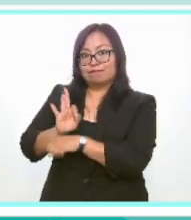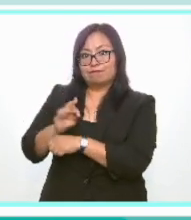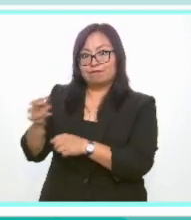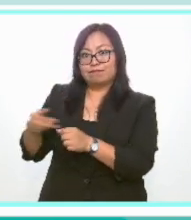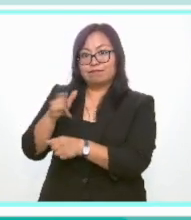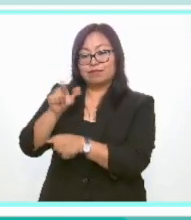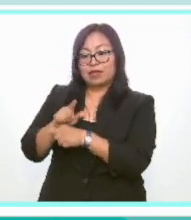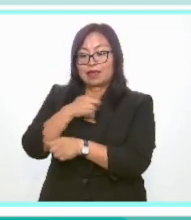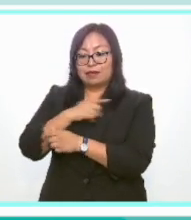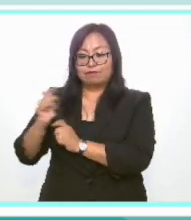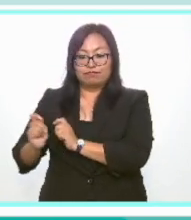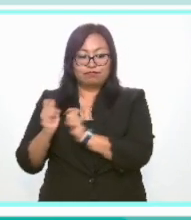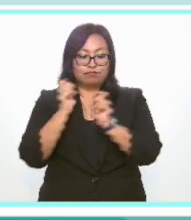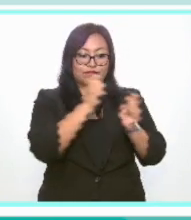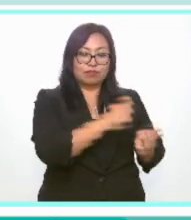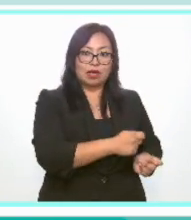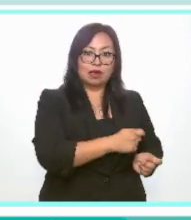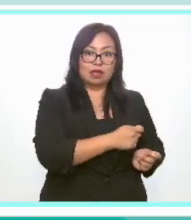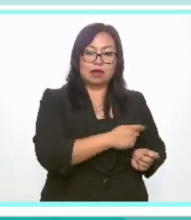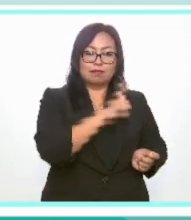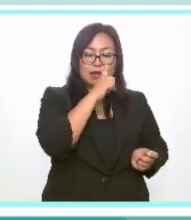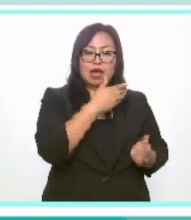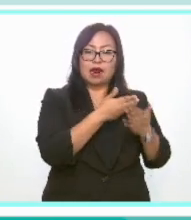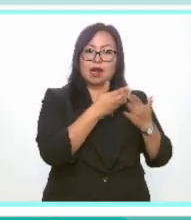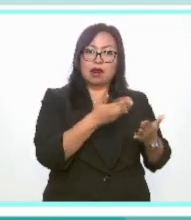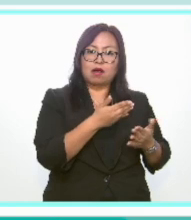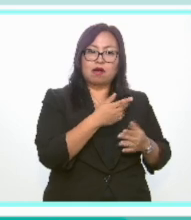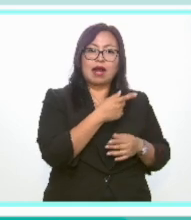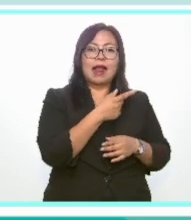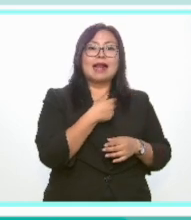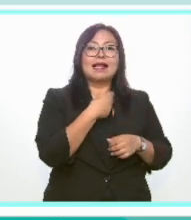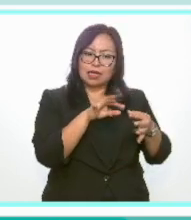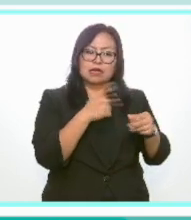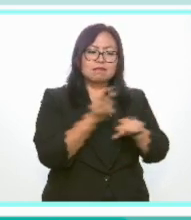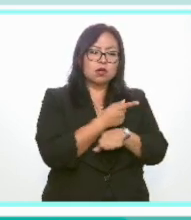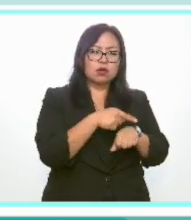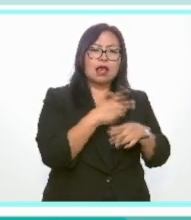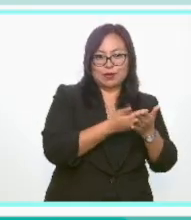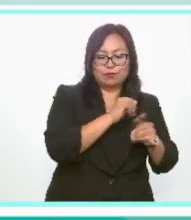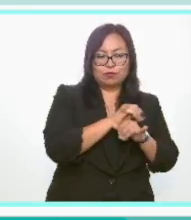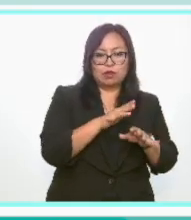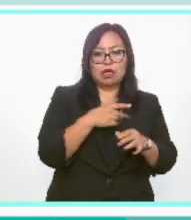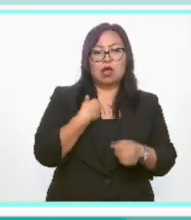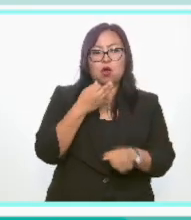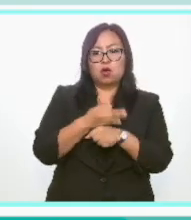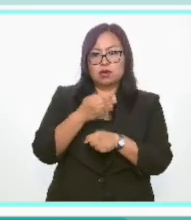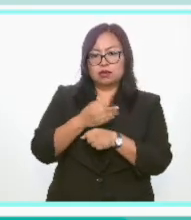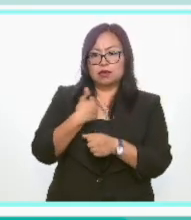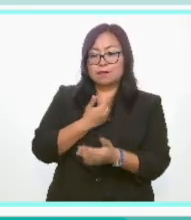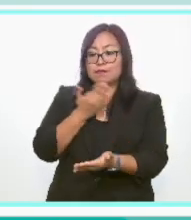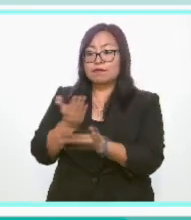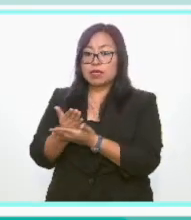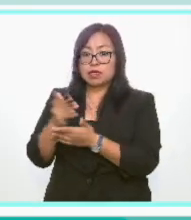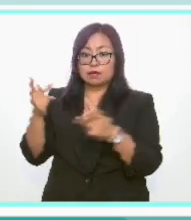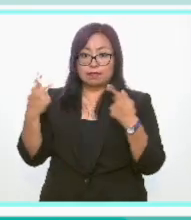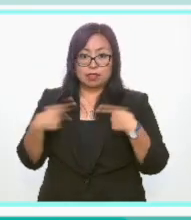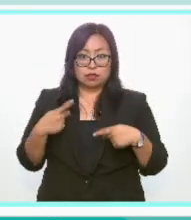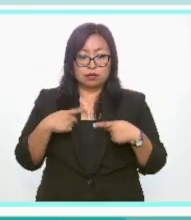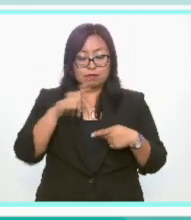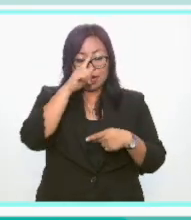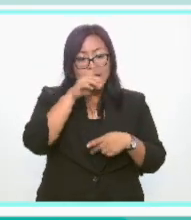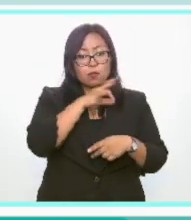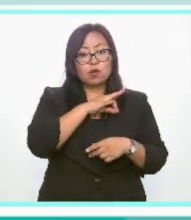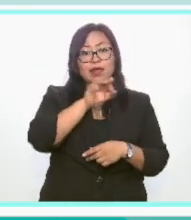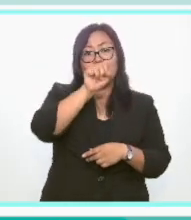el mando de dicha instancia a la secretaria de seguridad y protección ciudadana propongo revocar la respuesta de la